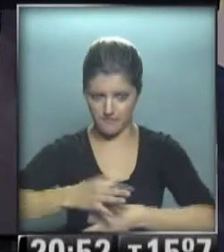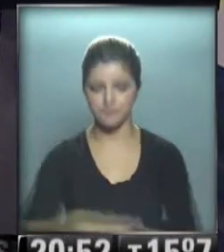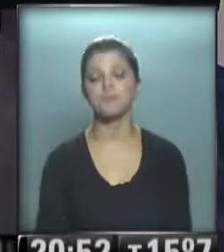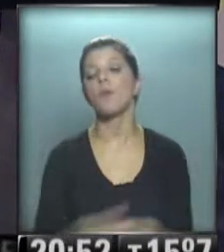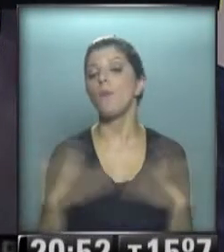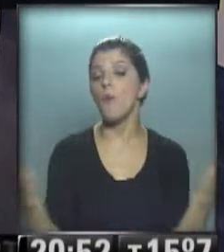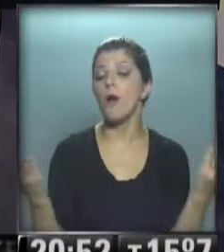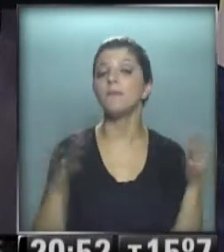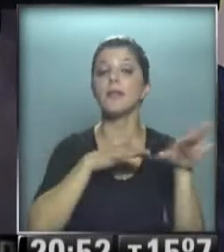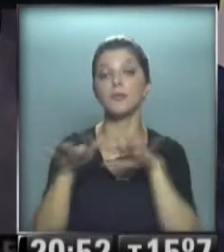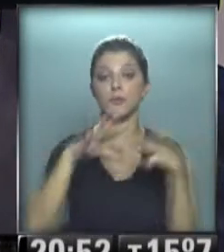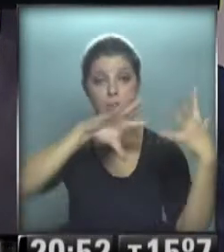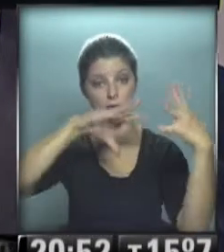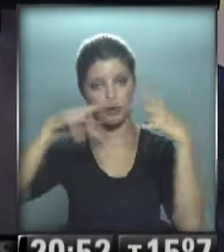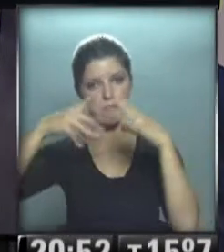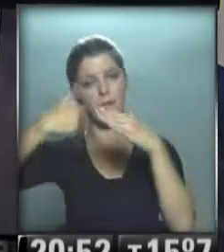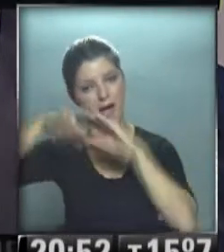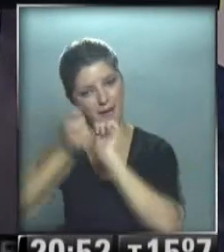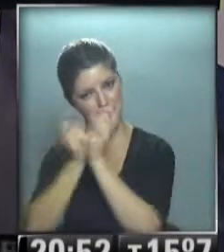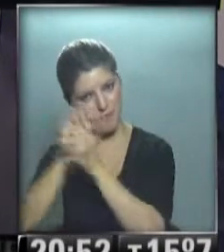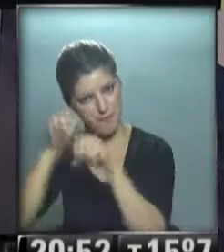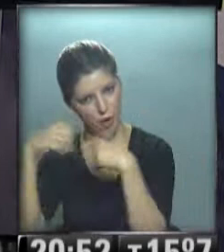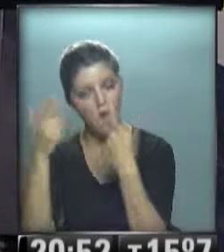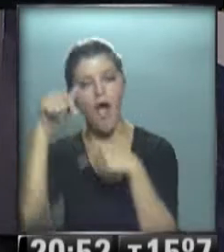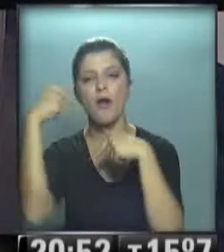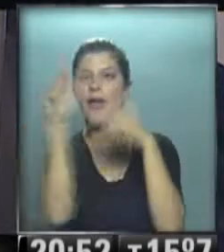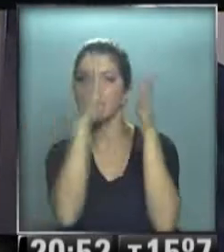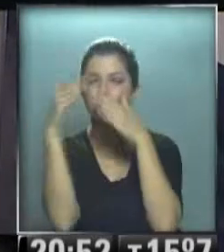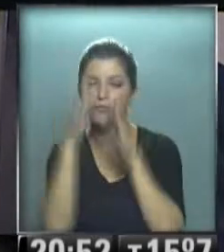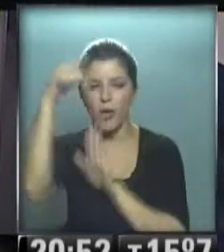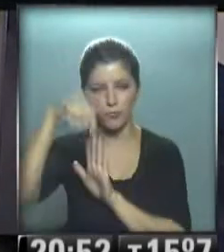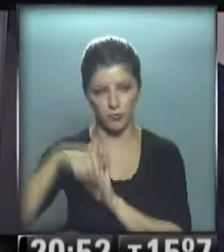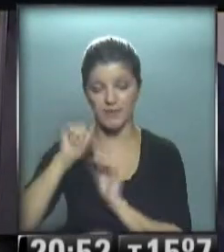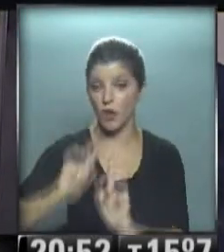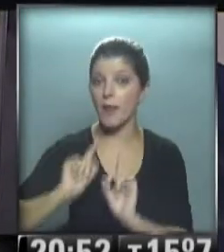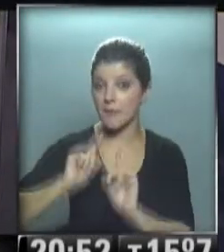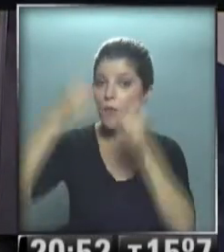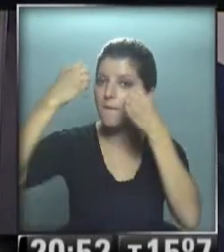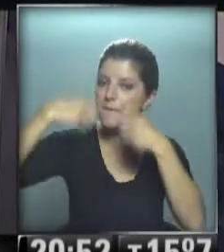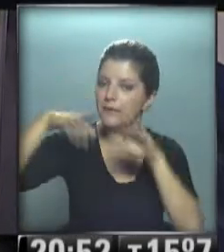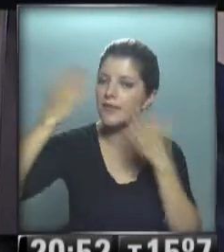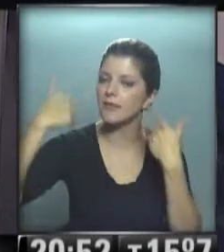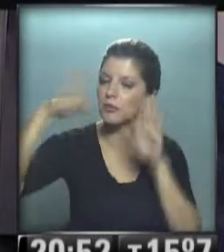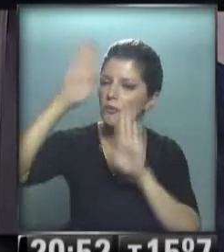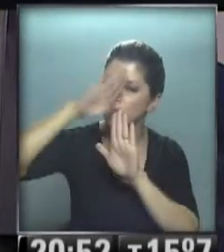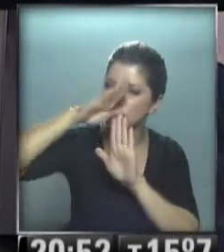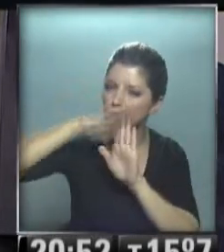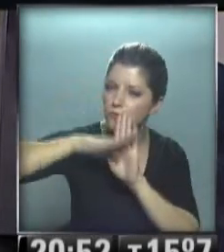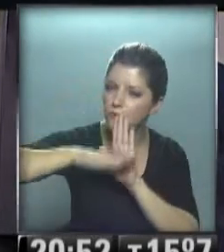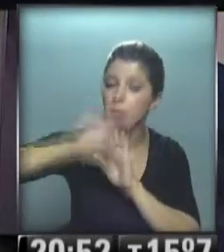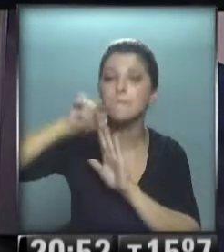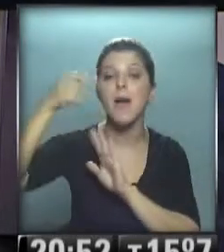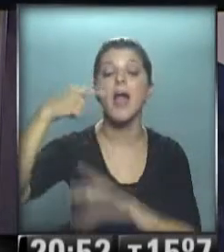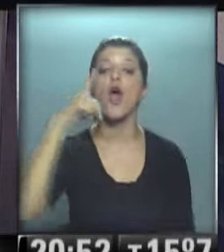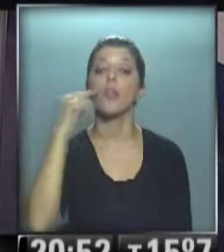bueno, las condiciones meteorológicas tienden a mejorar. El viento ha cambiado ya al sudeste. A partir de este momento comenzará a descender levemente la temperatura. Mañana será una